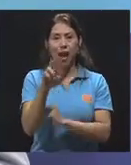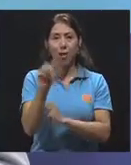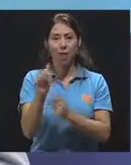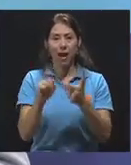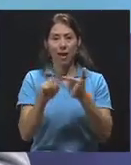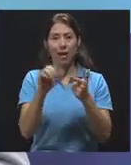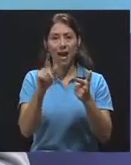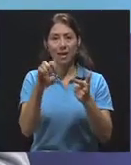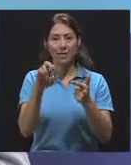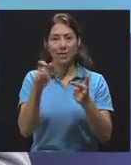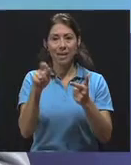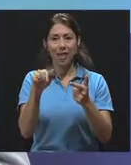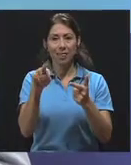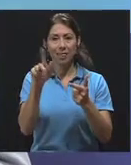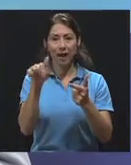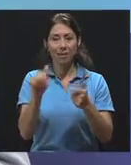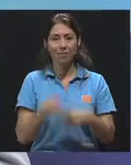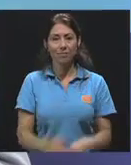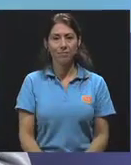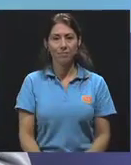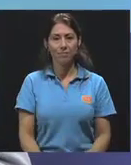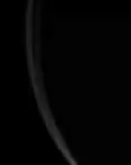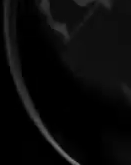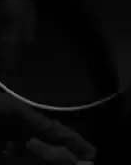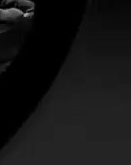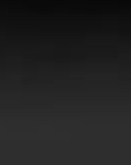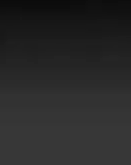volvemos con Laura y con Alexandra.